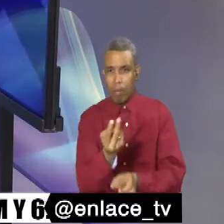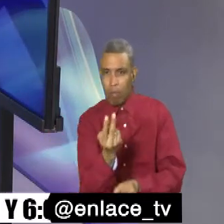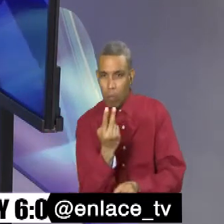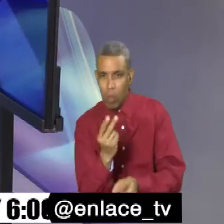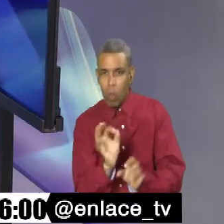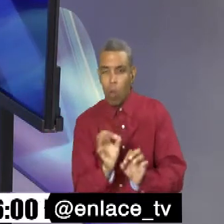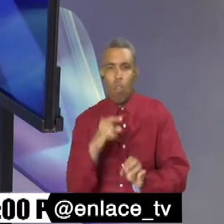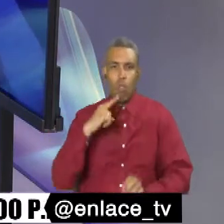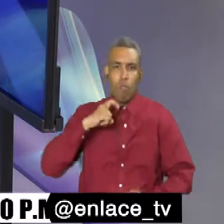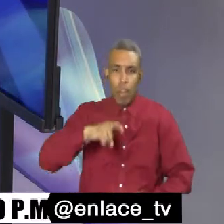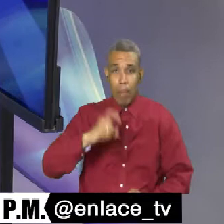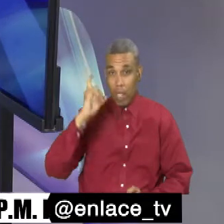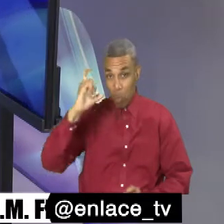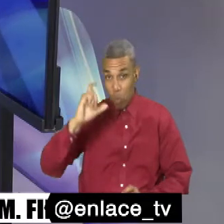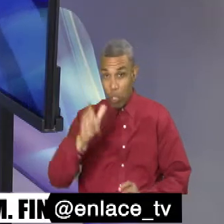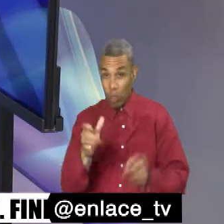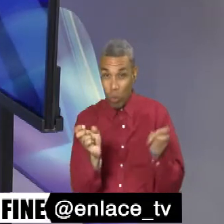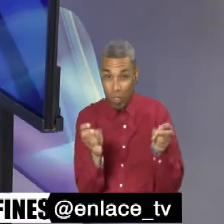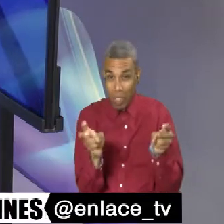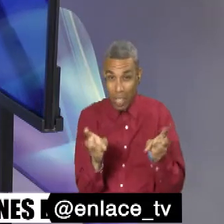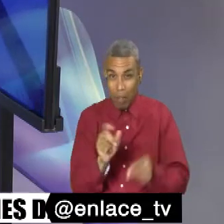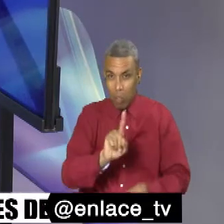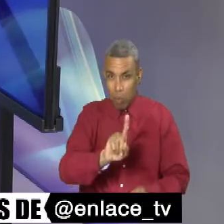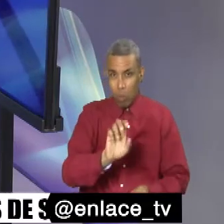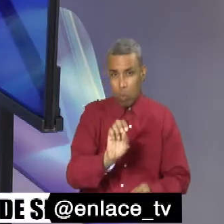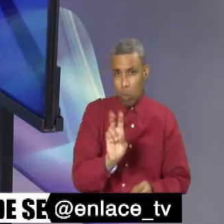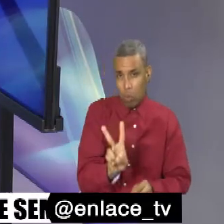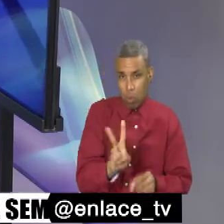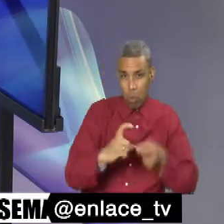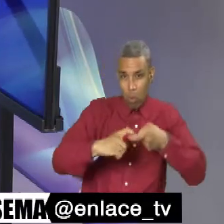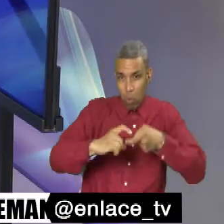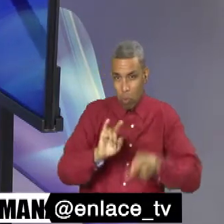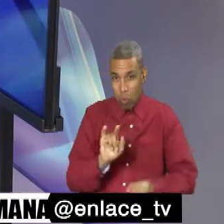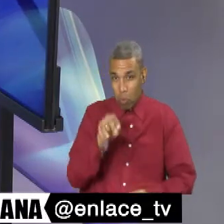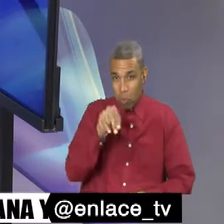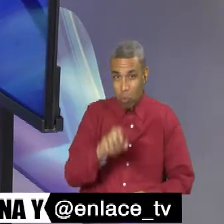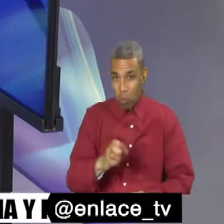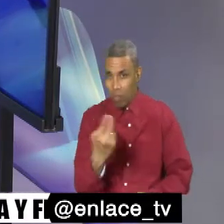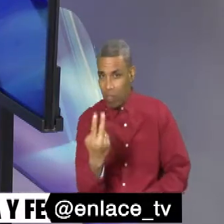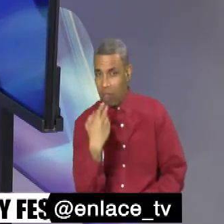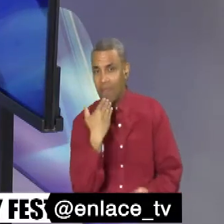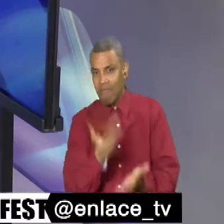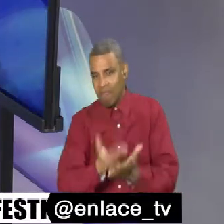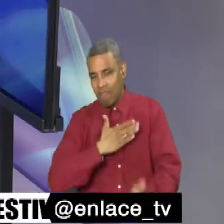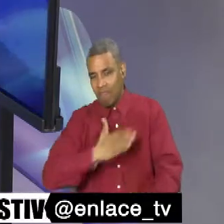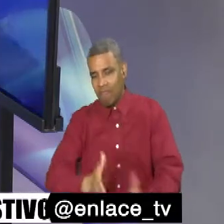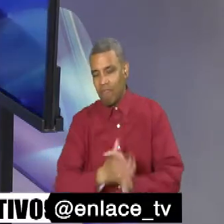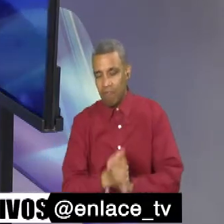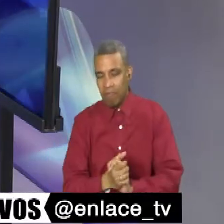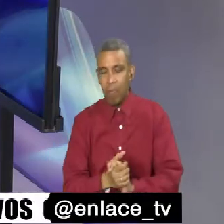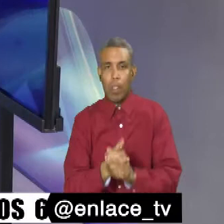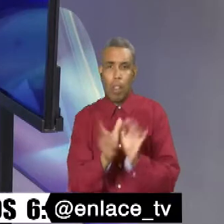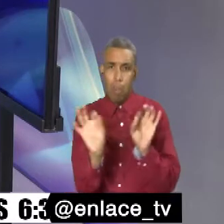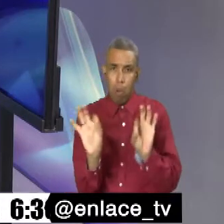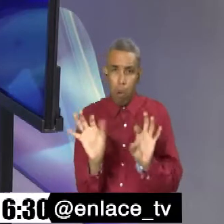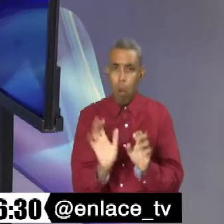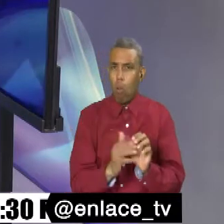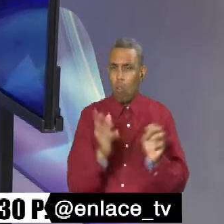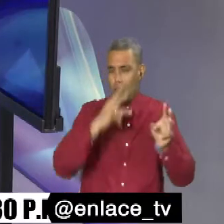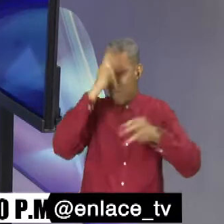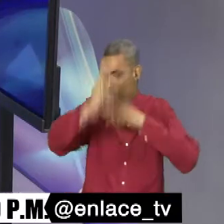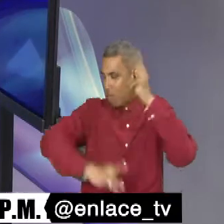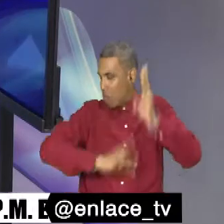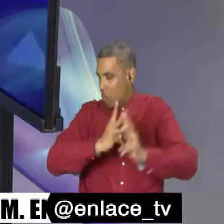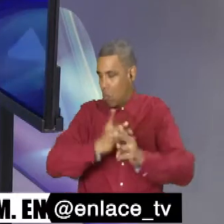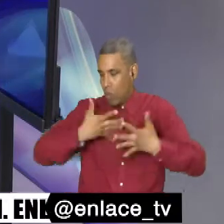ciudades de Bucaramanga y Cúcuta a través de la plataforma digital de UNE en el canal 102. Por supuesto, a quienes nos sintonizan desde cualquier parte del mundo a